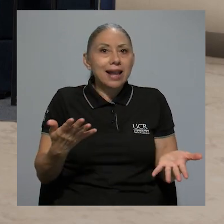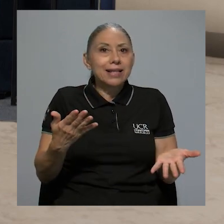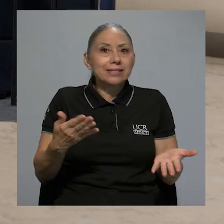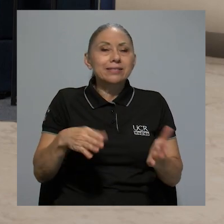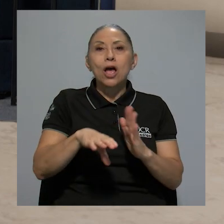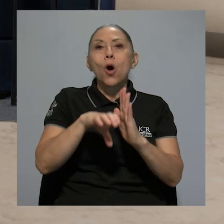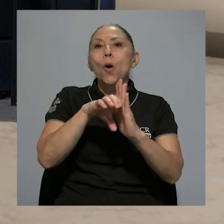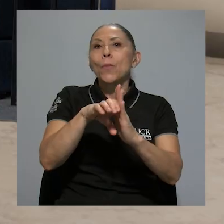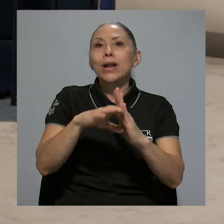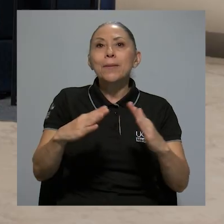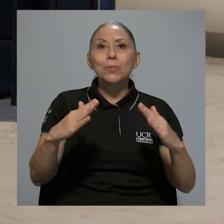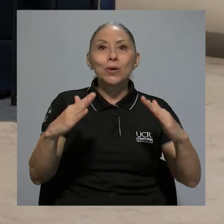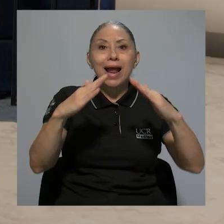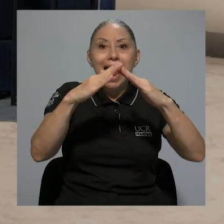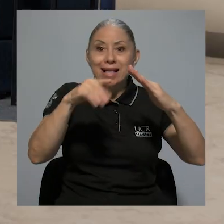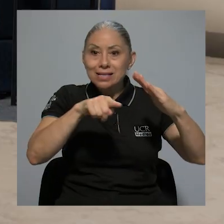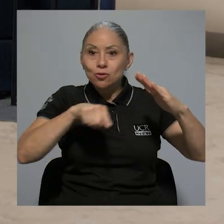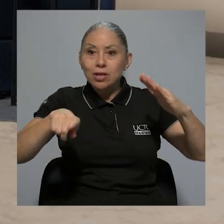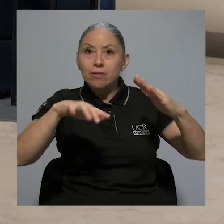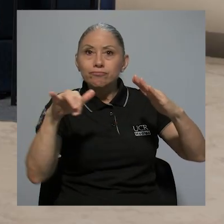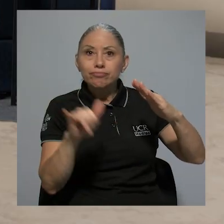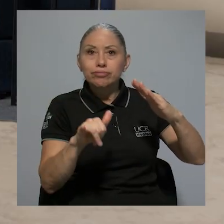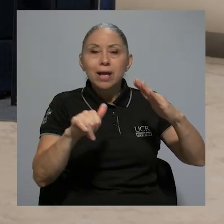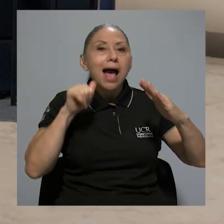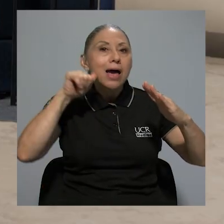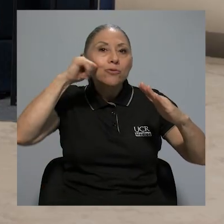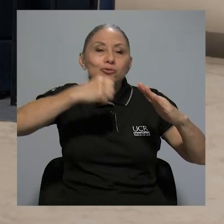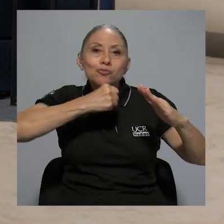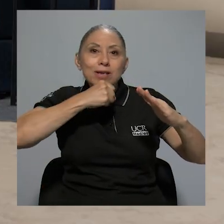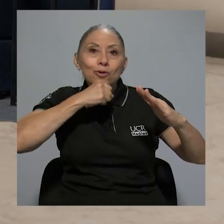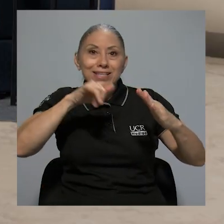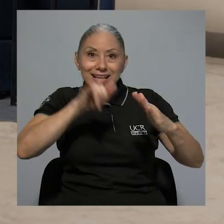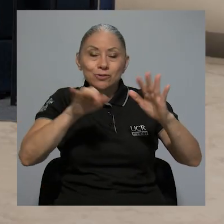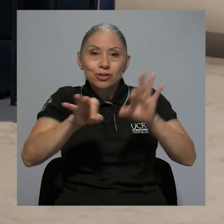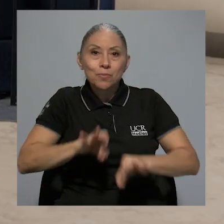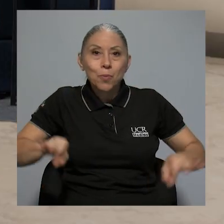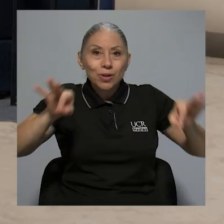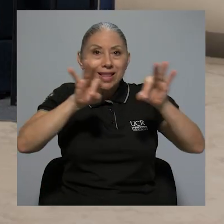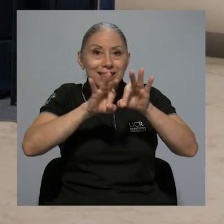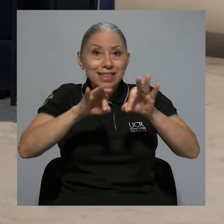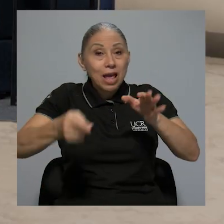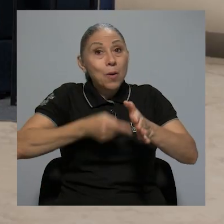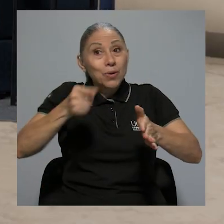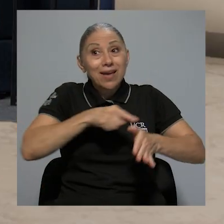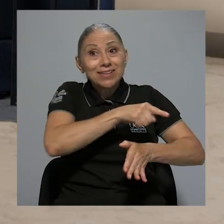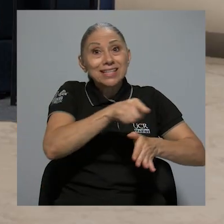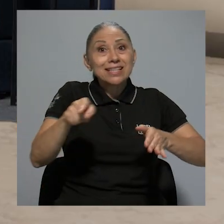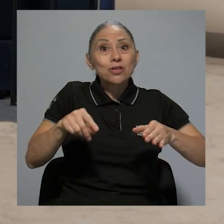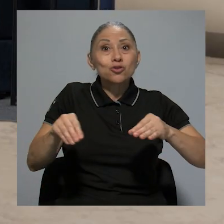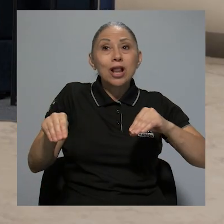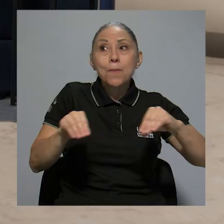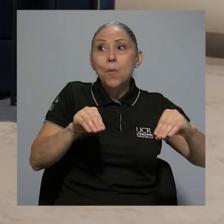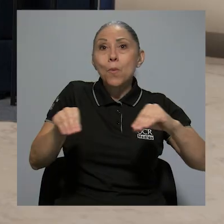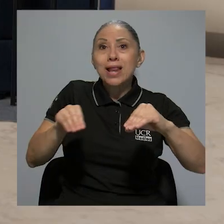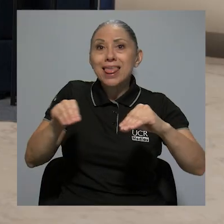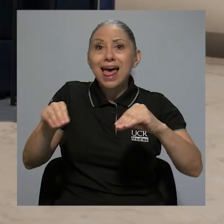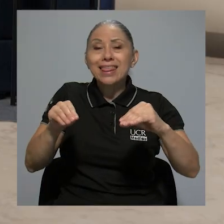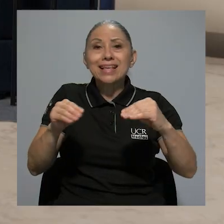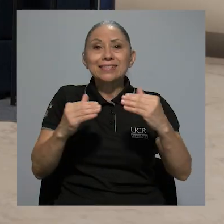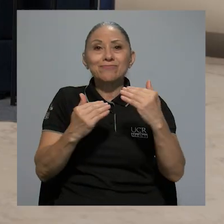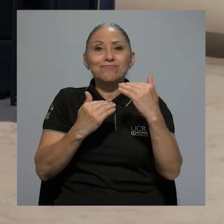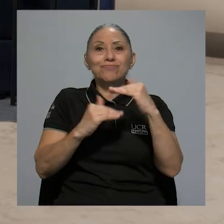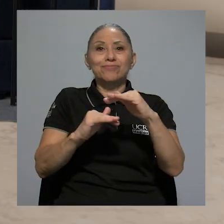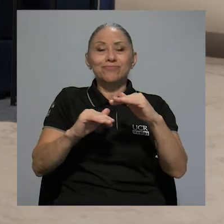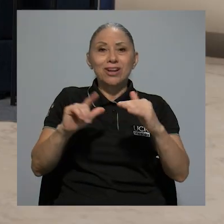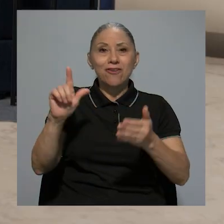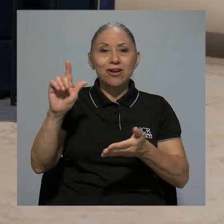ejemplo, en residencias con personas adultas mayores, esto es importante porque muchas veces la movilidad es reducida. ¿Y qué quiero decir con esto? ¿Qué podemos